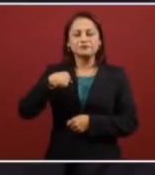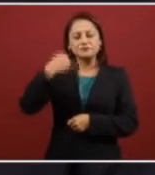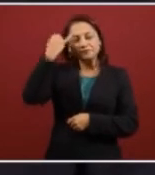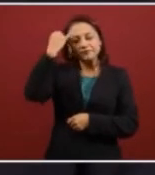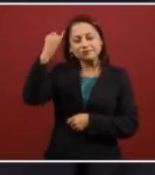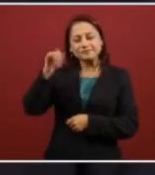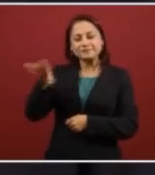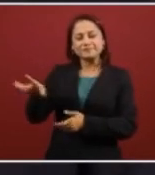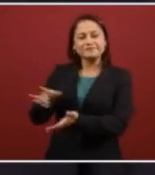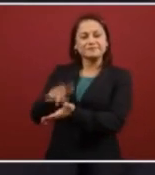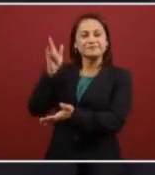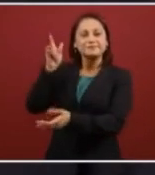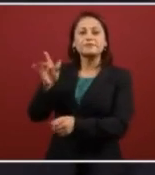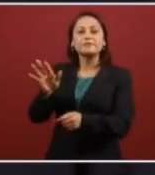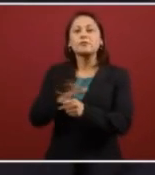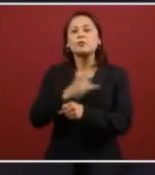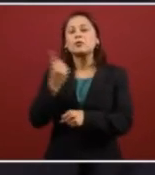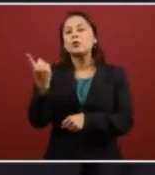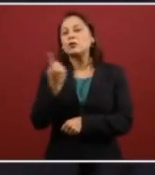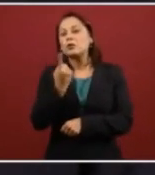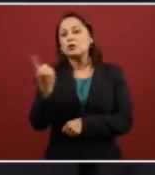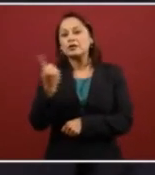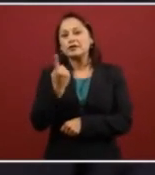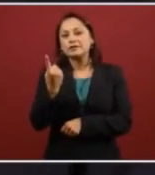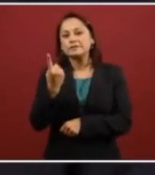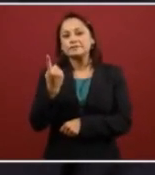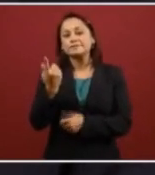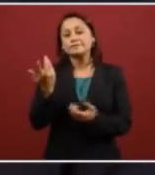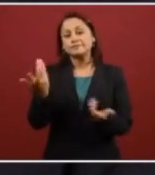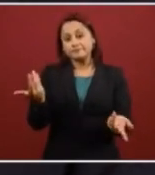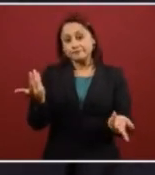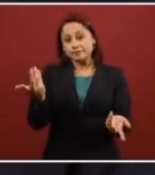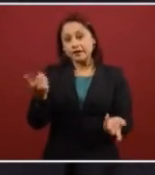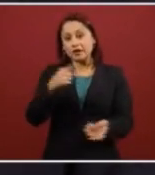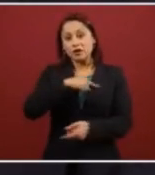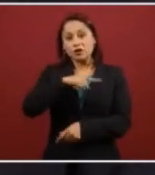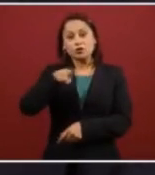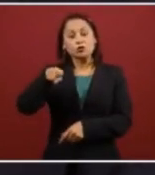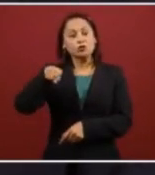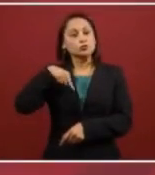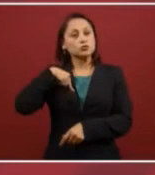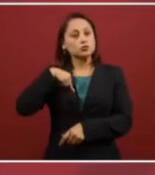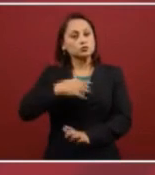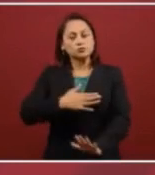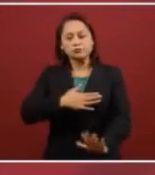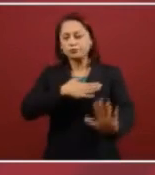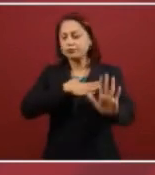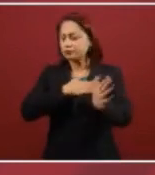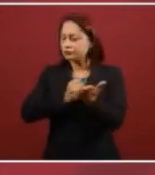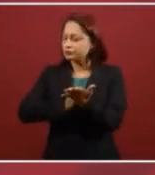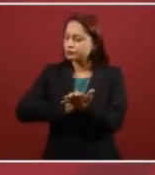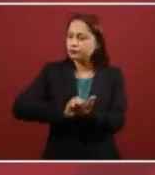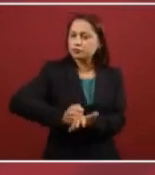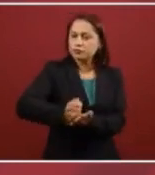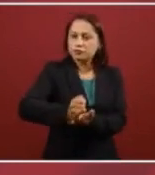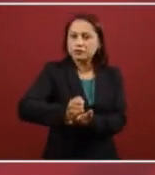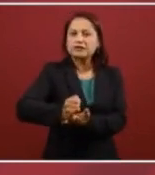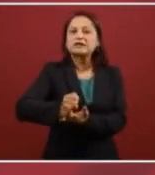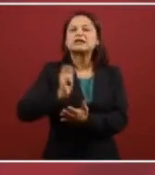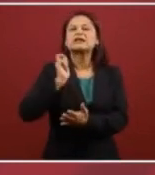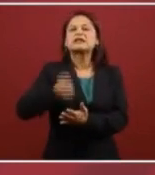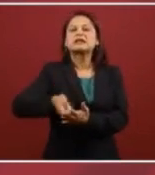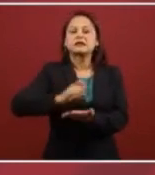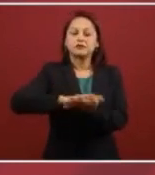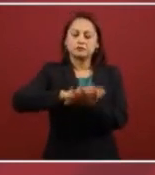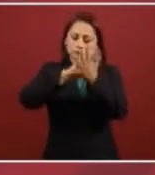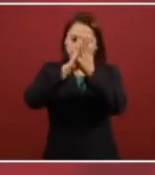tenemos el mandato de cambiar. The mandate to change. Tenemos la convicción. We have the conviction de que debe de haber